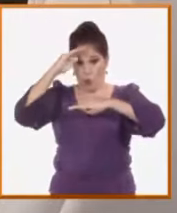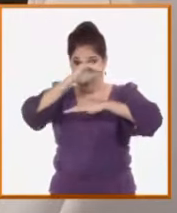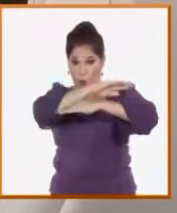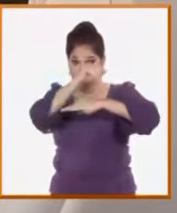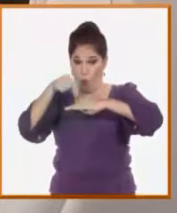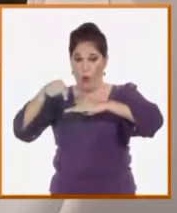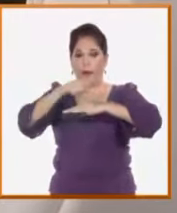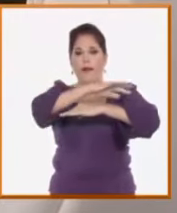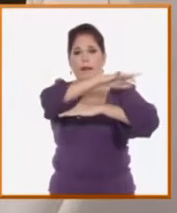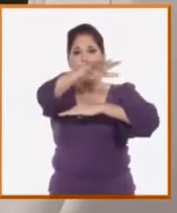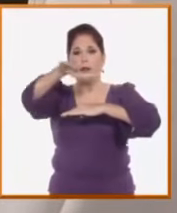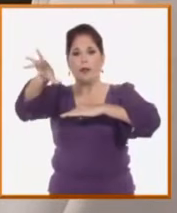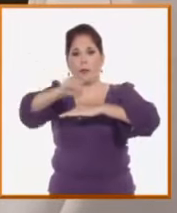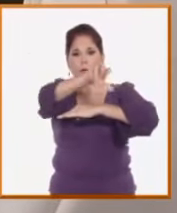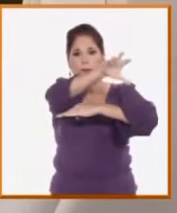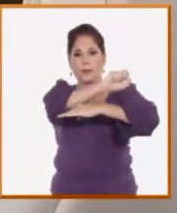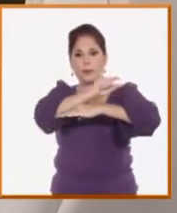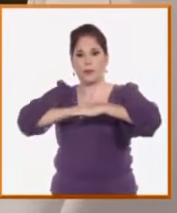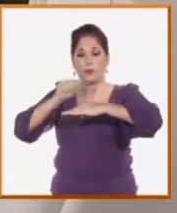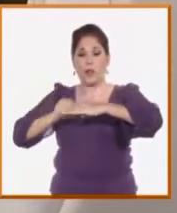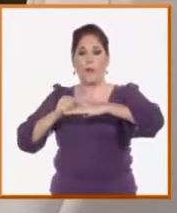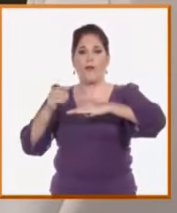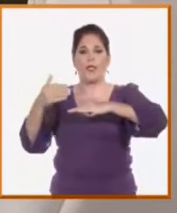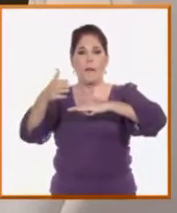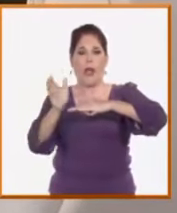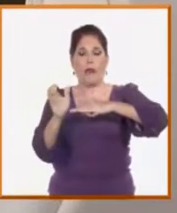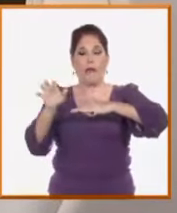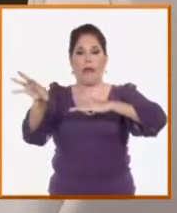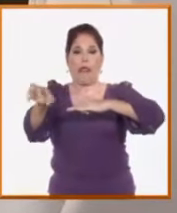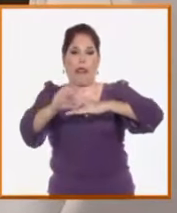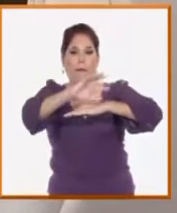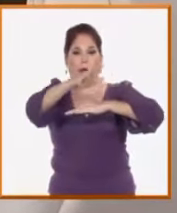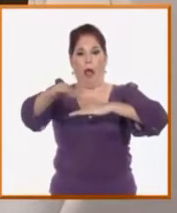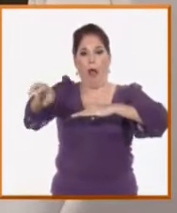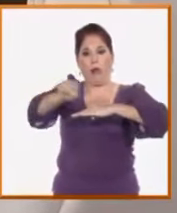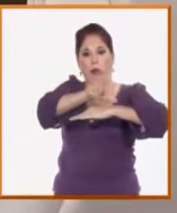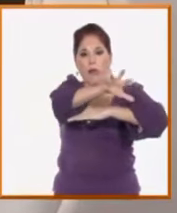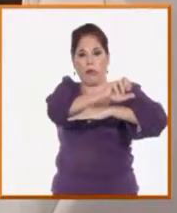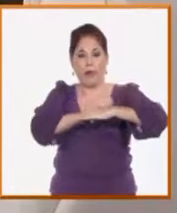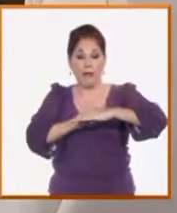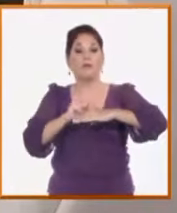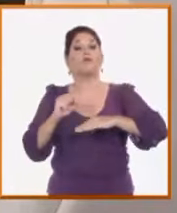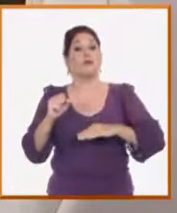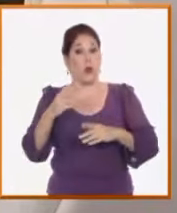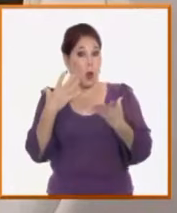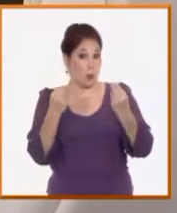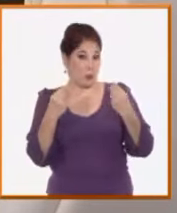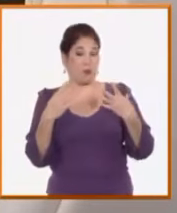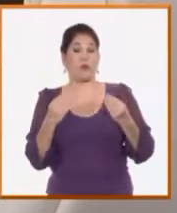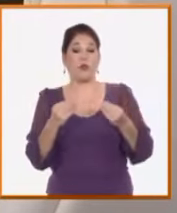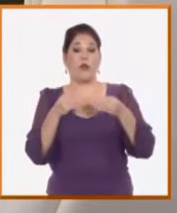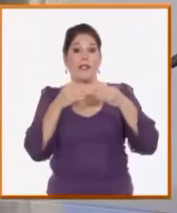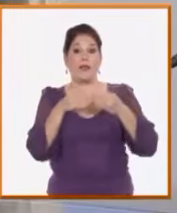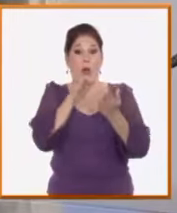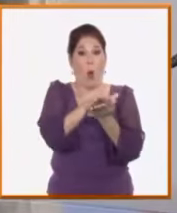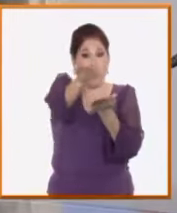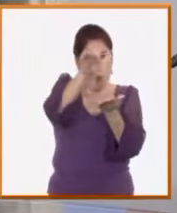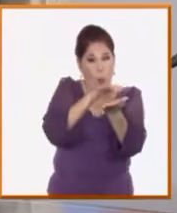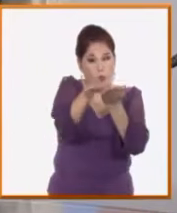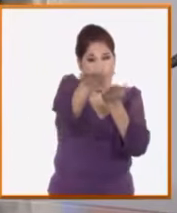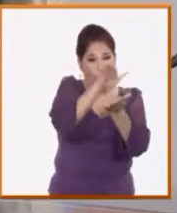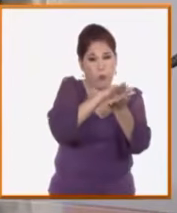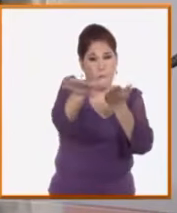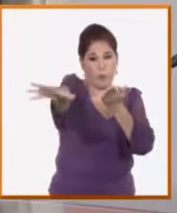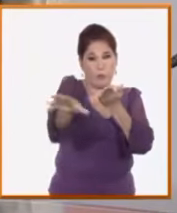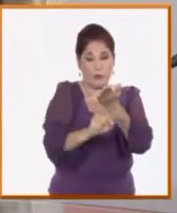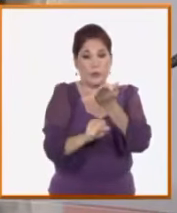se ha vinculado además y es un peligro potencial para la seguridad de nuestro país el desarrollo de do operaciones con empleo de lancha rápida fundamentalmente